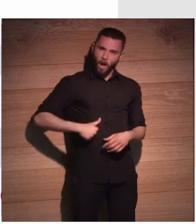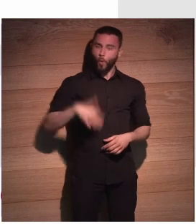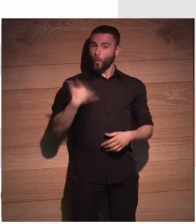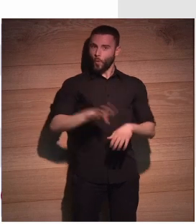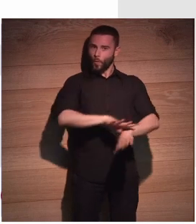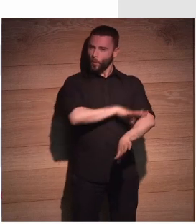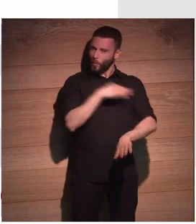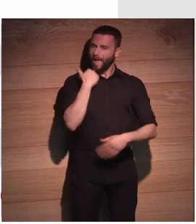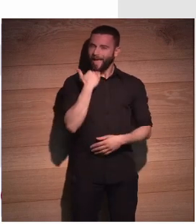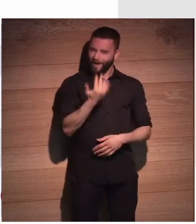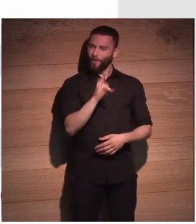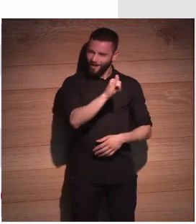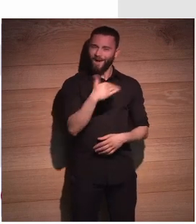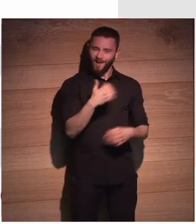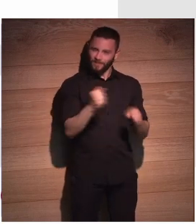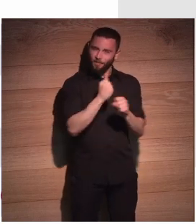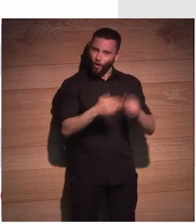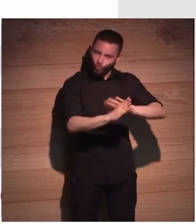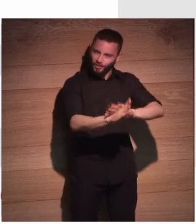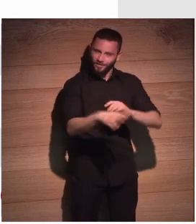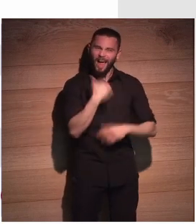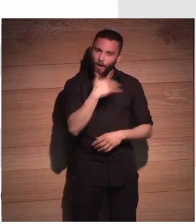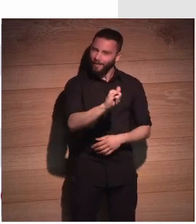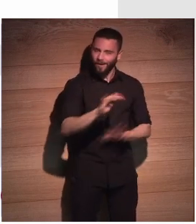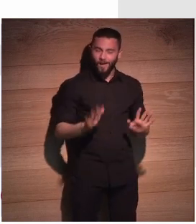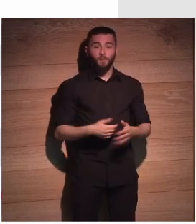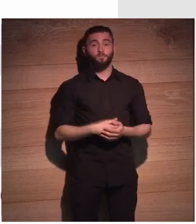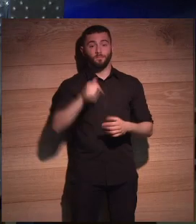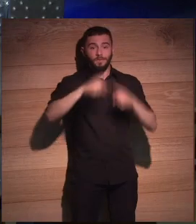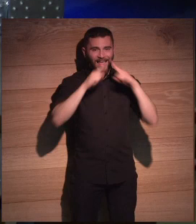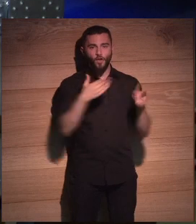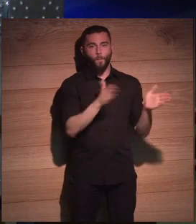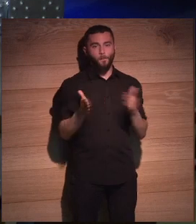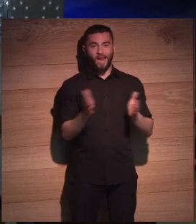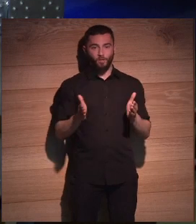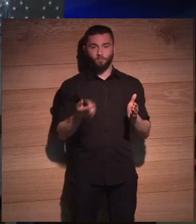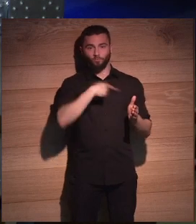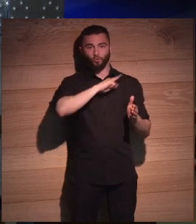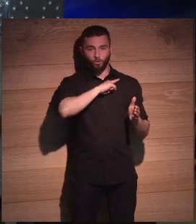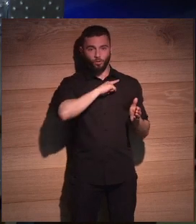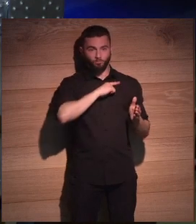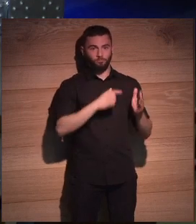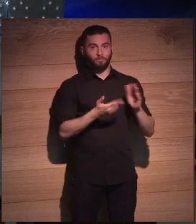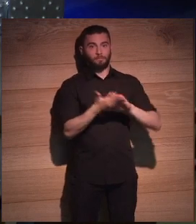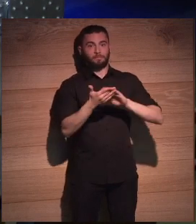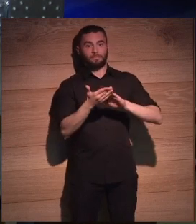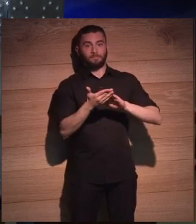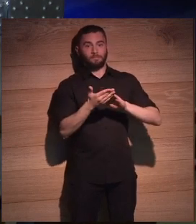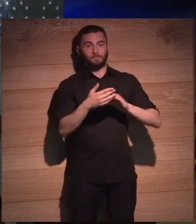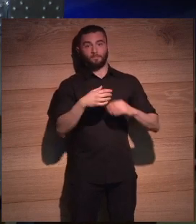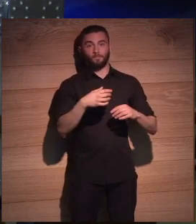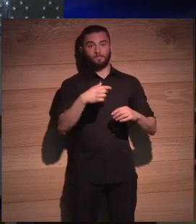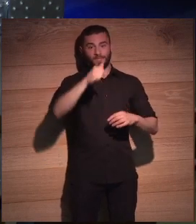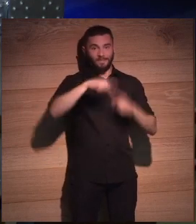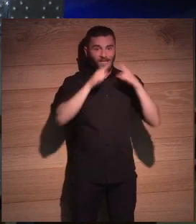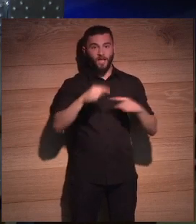como aquí hay algo, sigue trabajando que aquí hay algo, ¿no? Y como os decía, este año en marzo hemos cumplido 30 años de este